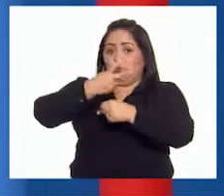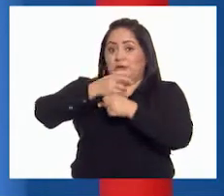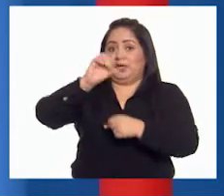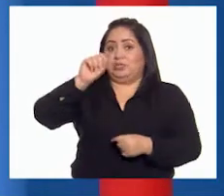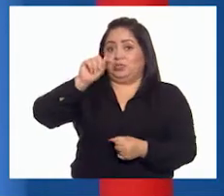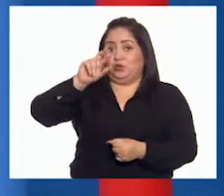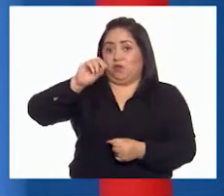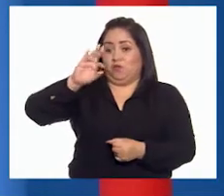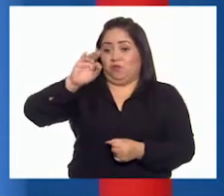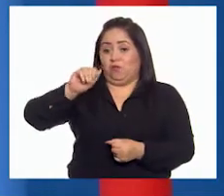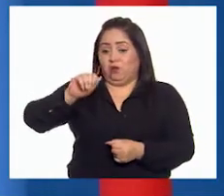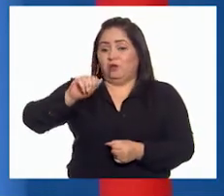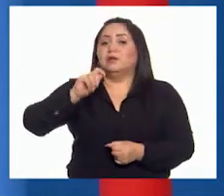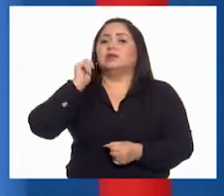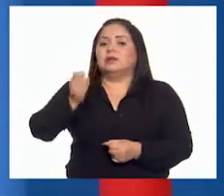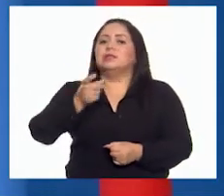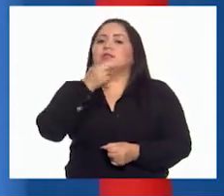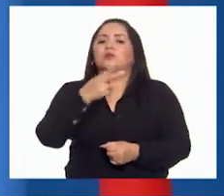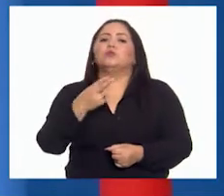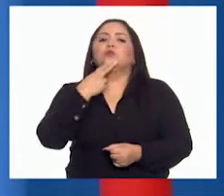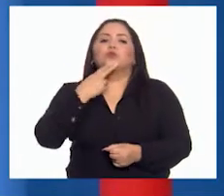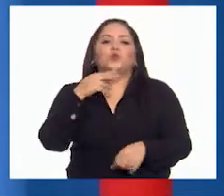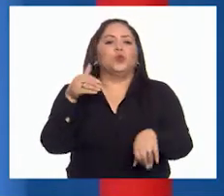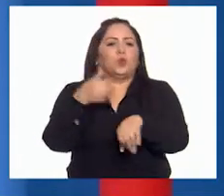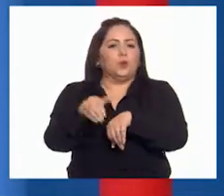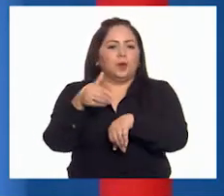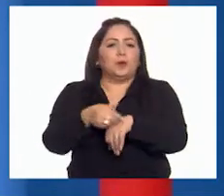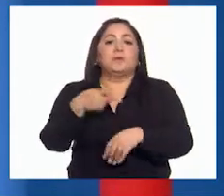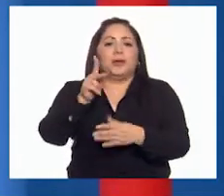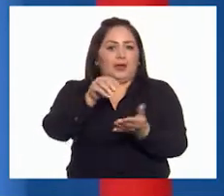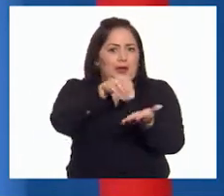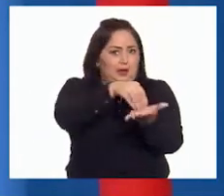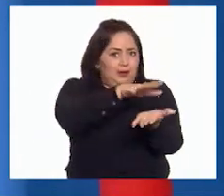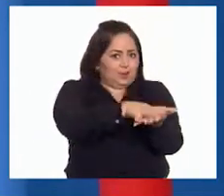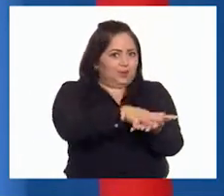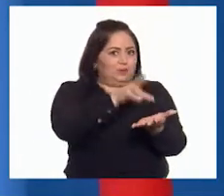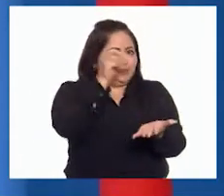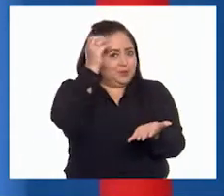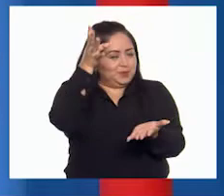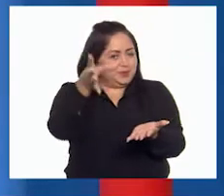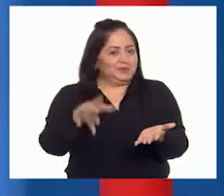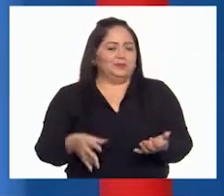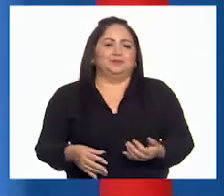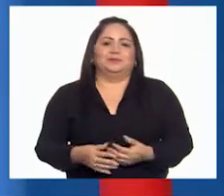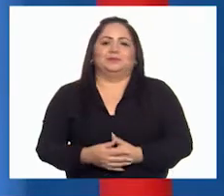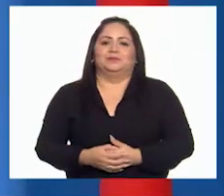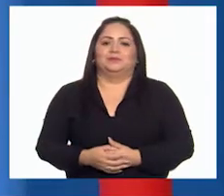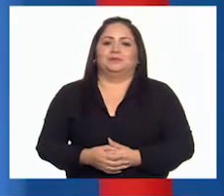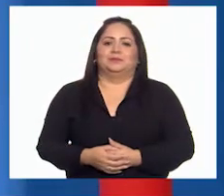poema definitivamente hace uso de la enumeración. Anótenlo ahí, niñas y niños.